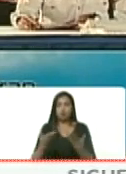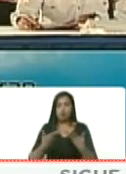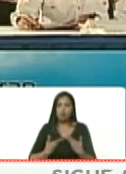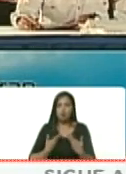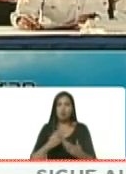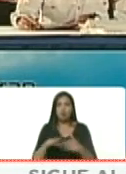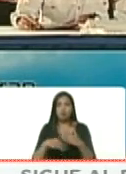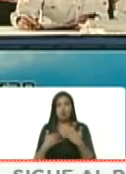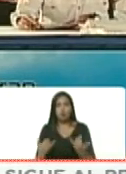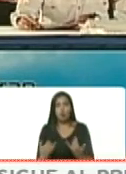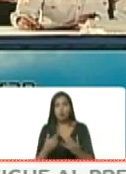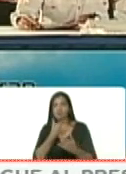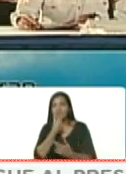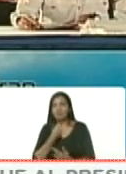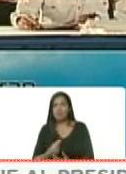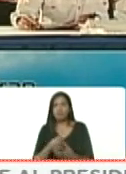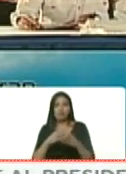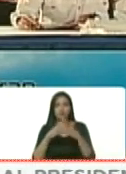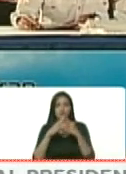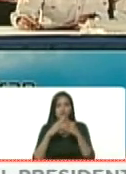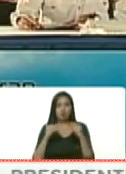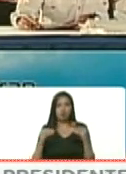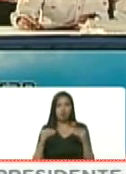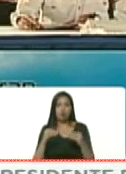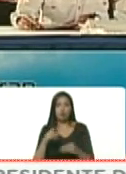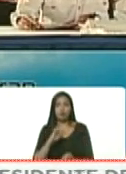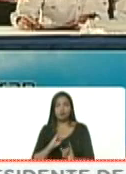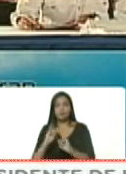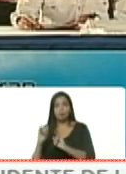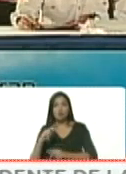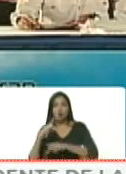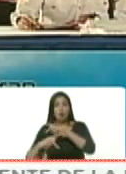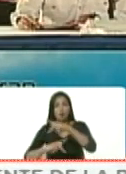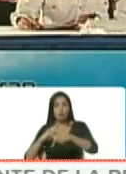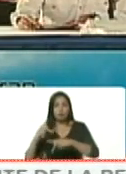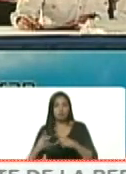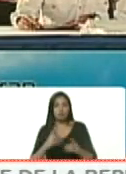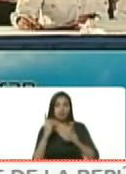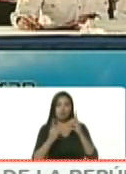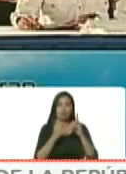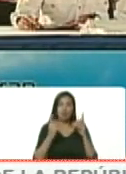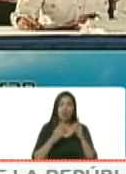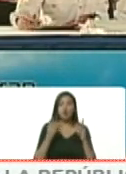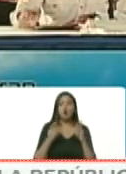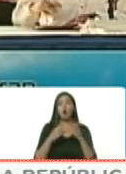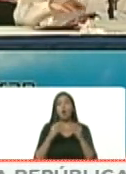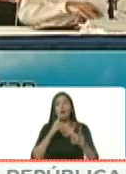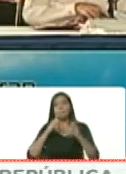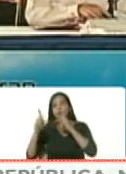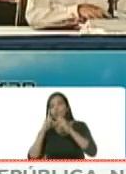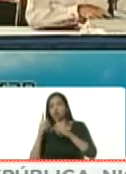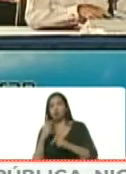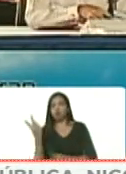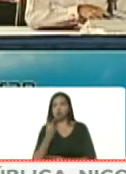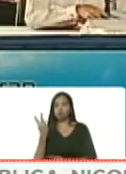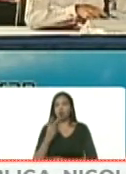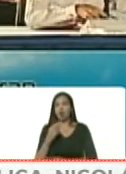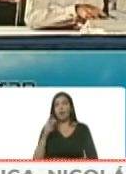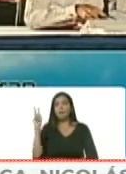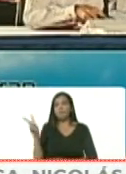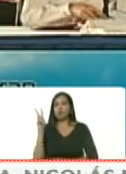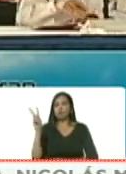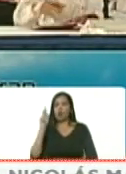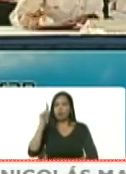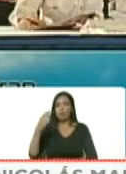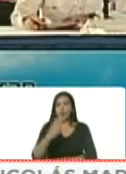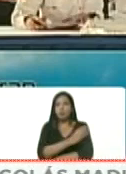dando para facilitar este proceso de diálogo político entre Venezuela y la